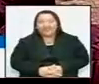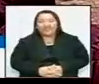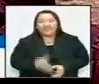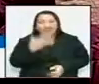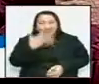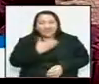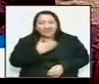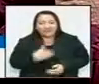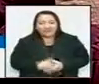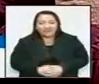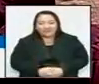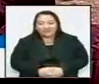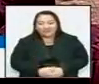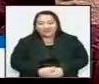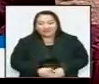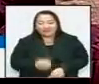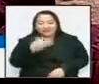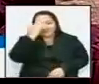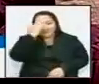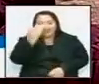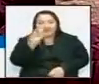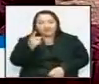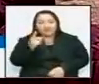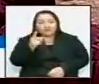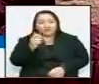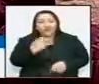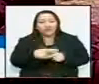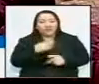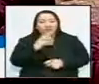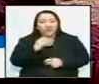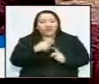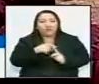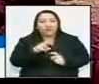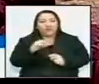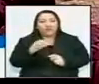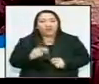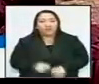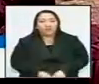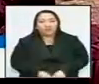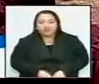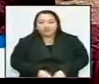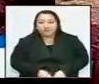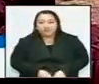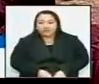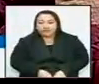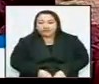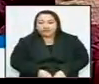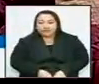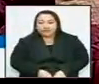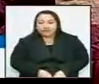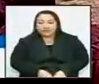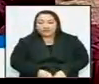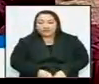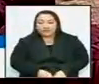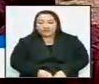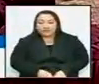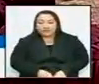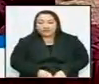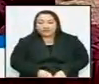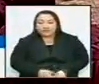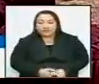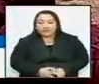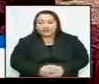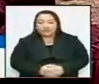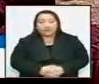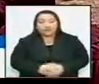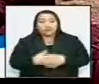Muchas gracias, presidente. Saludar la presencia del ex Contralor General de la República, Edgar Alarcón.